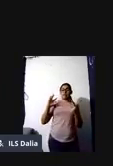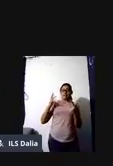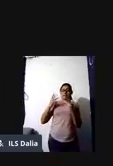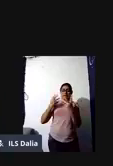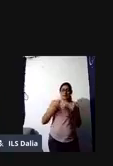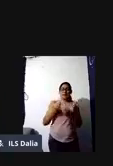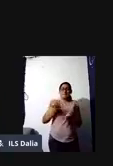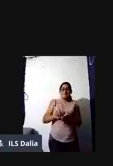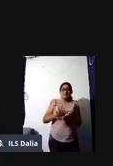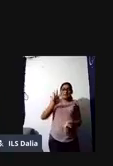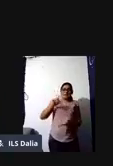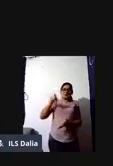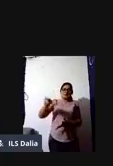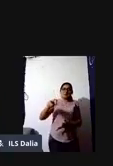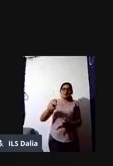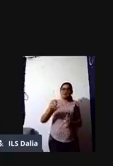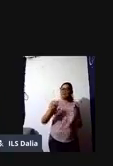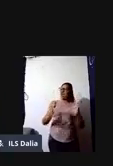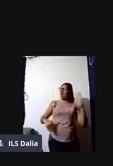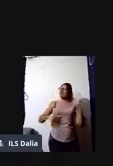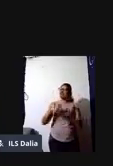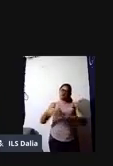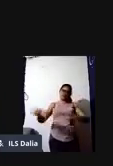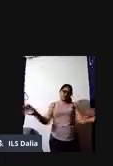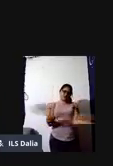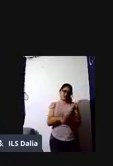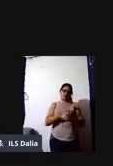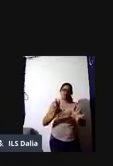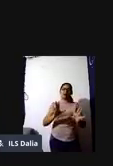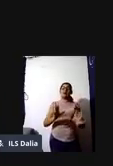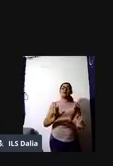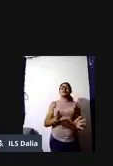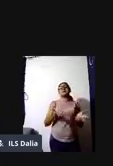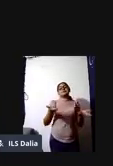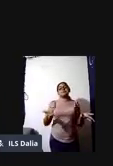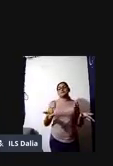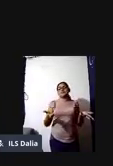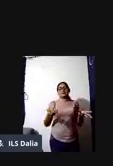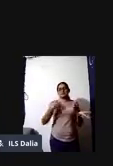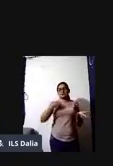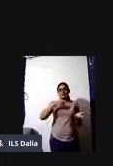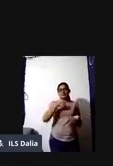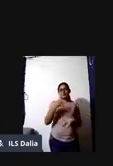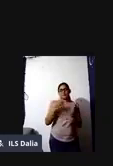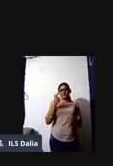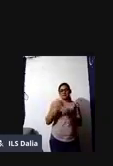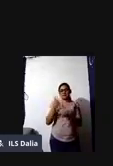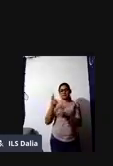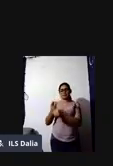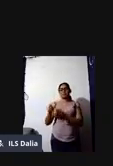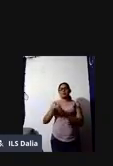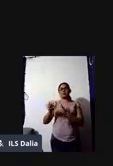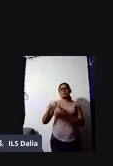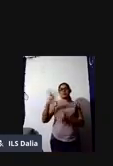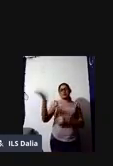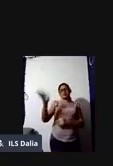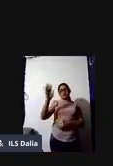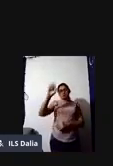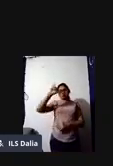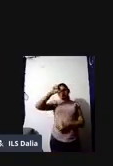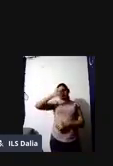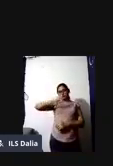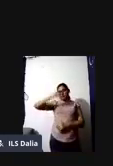le sumó 100, ¿no? Entonces hay que identificar, por ejemplo, las empresarias, los empresarios